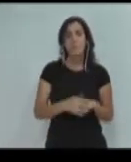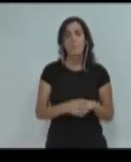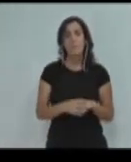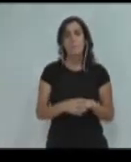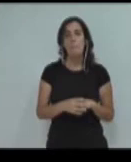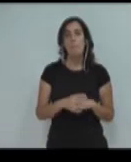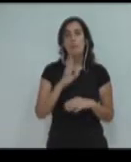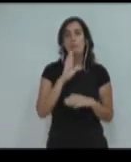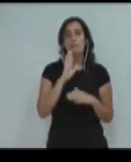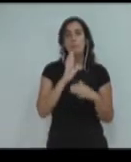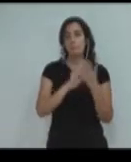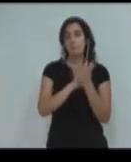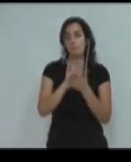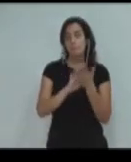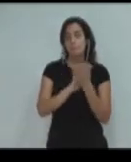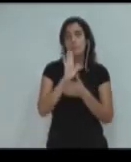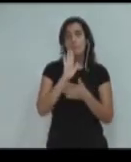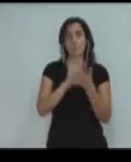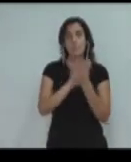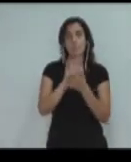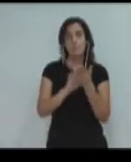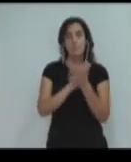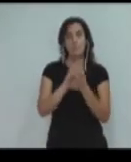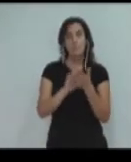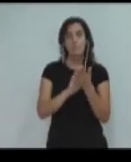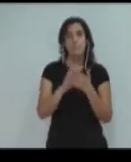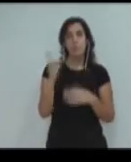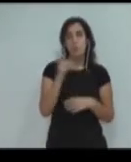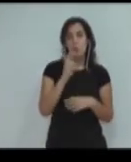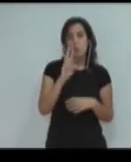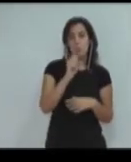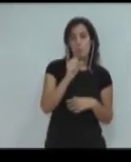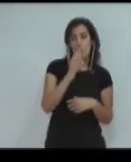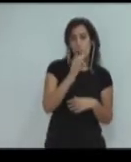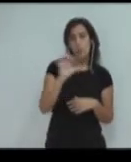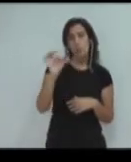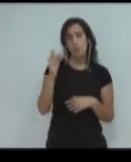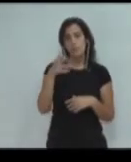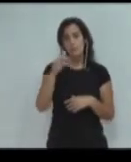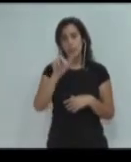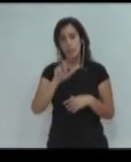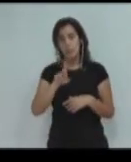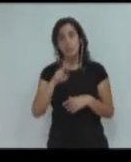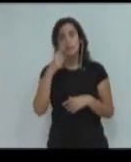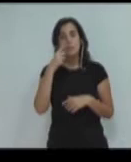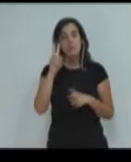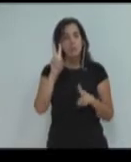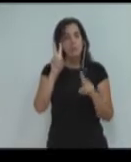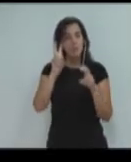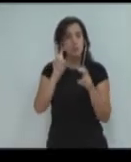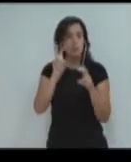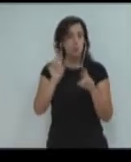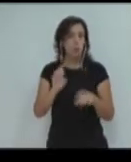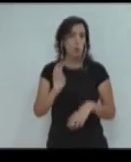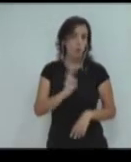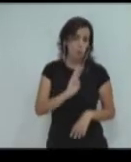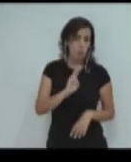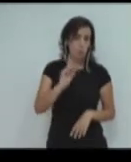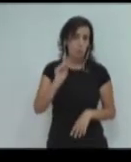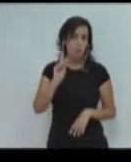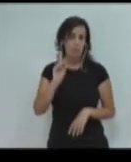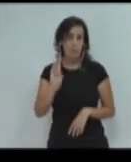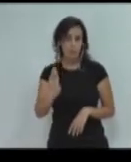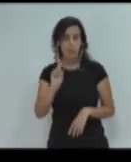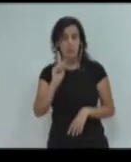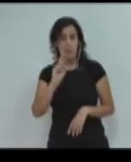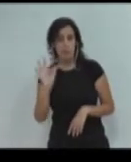Mencionaron realmente, bueno, mencionasteis Esther y Paco el tema de que si realmente, que ocurre igual que con el Word o con el PDF, si